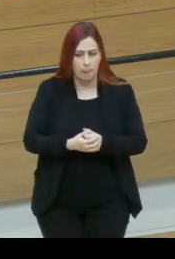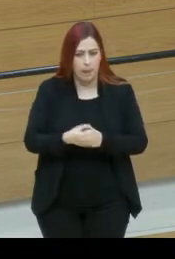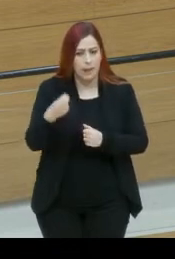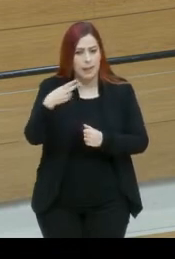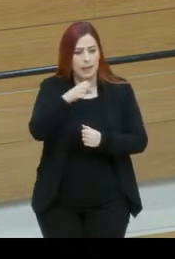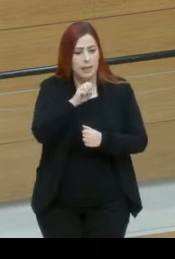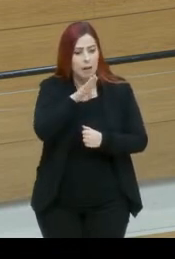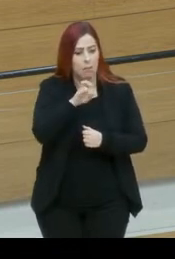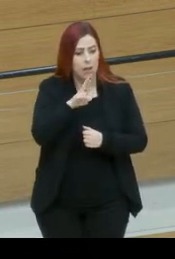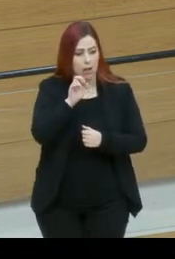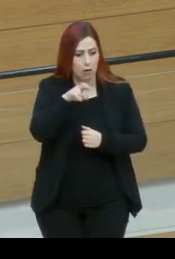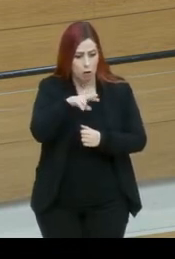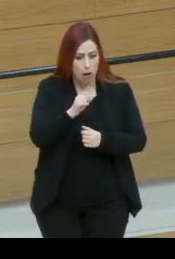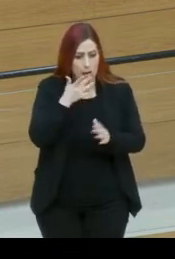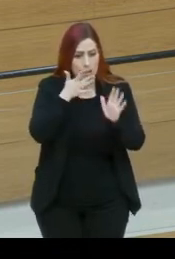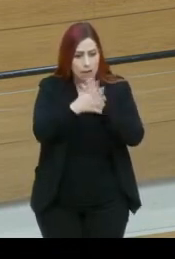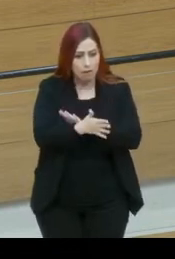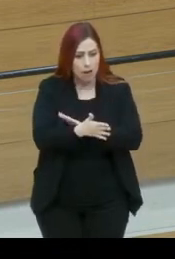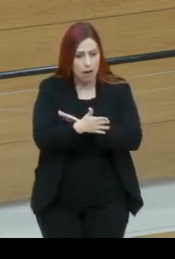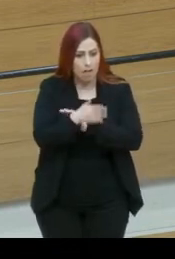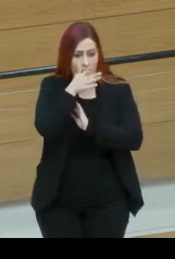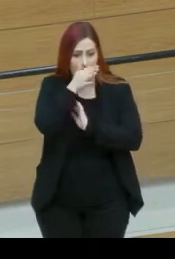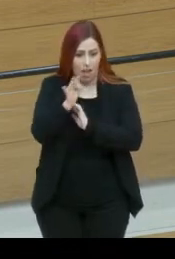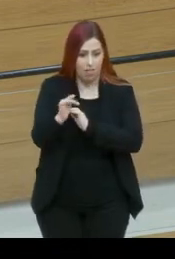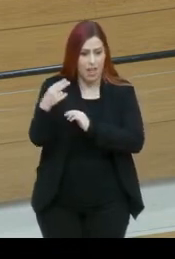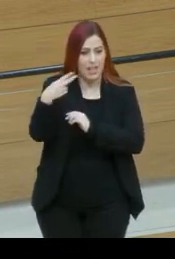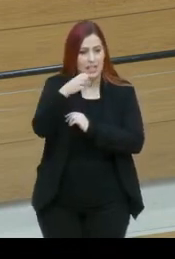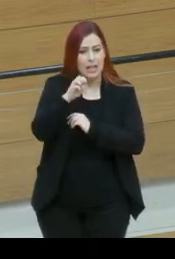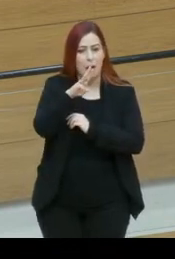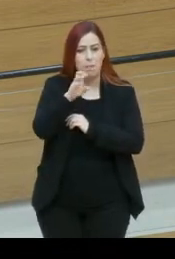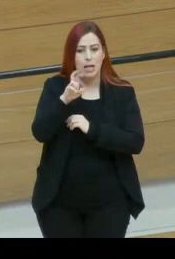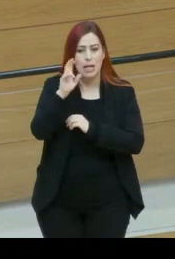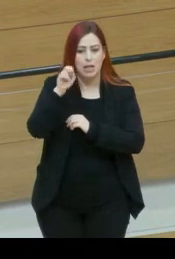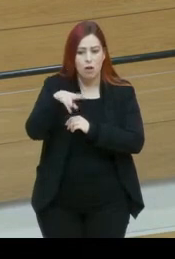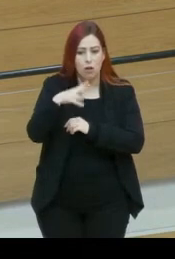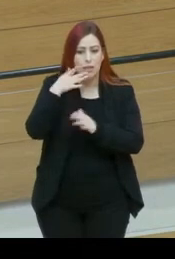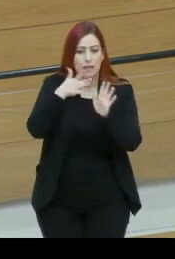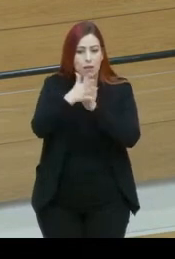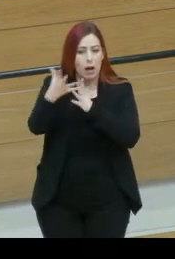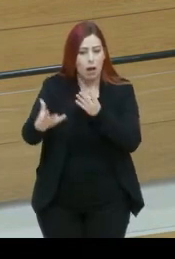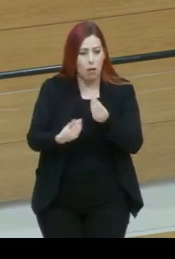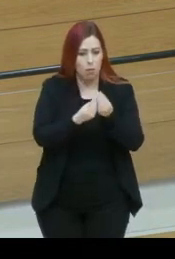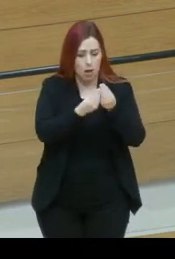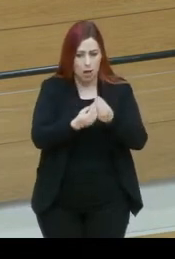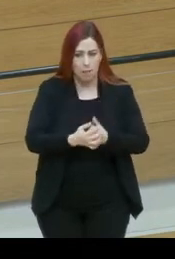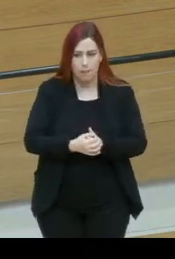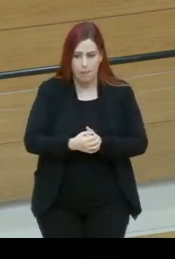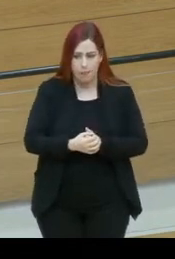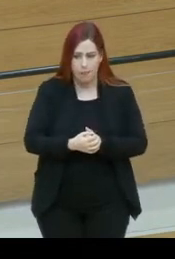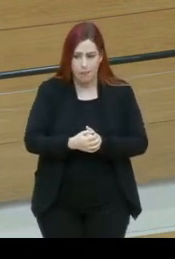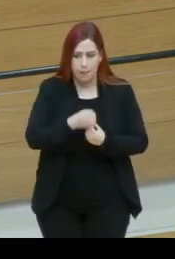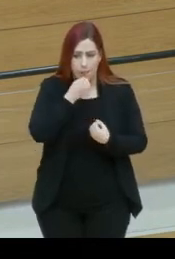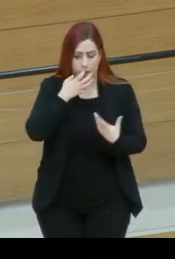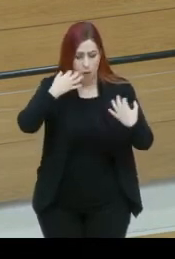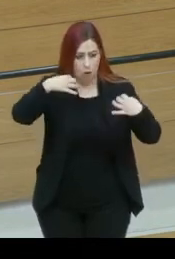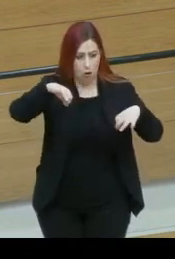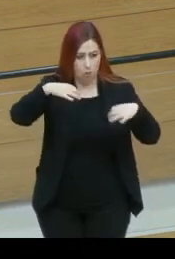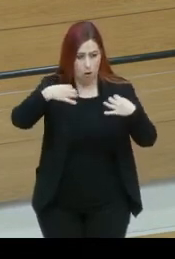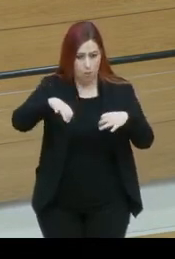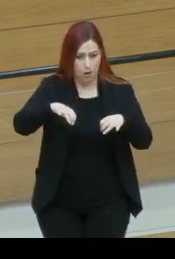Chaperona proviene del francés chaperon, que significa acompañante. Bien, normalmente,